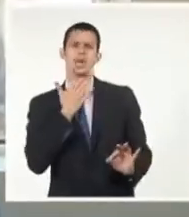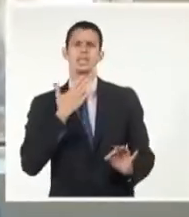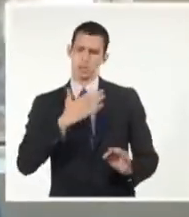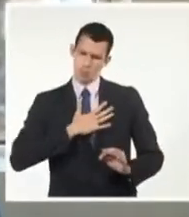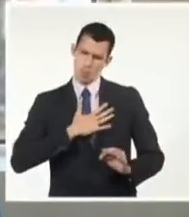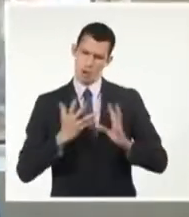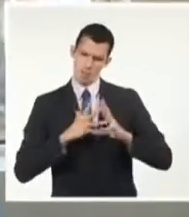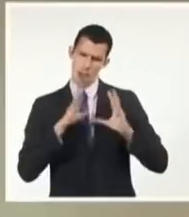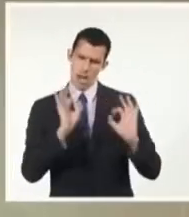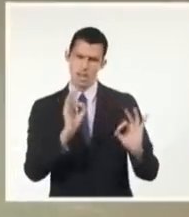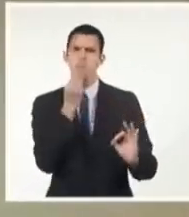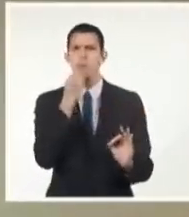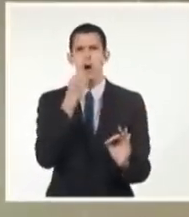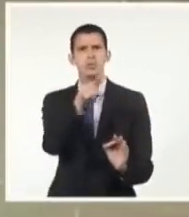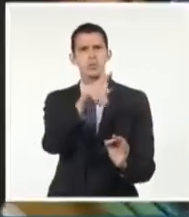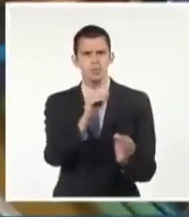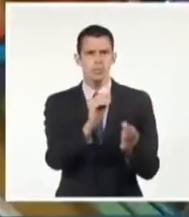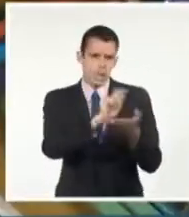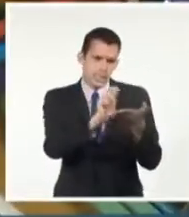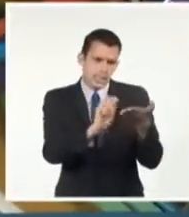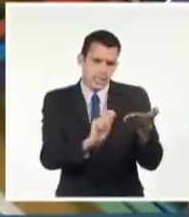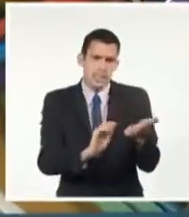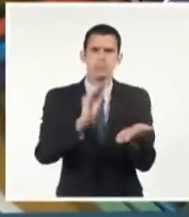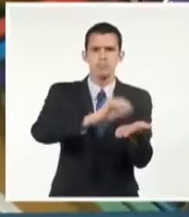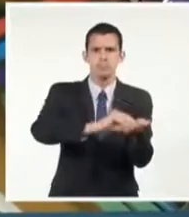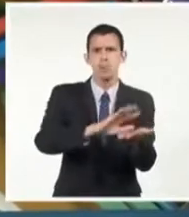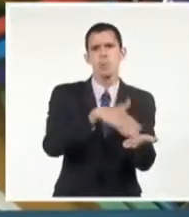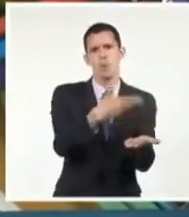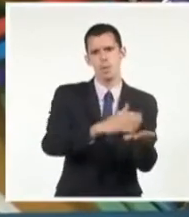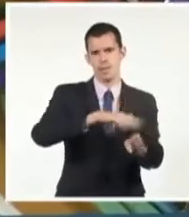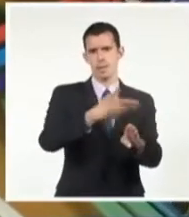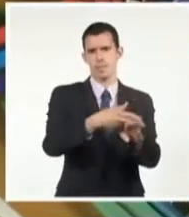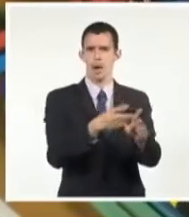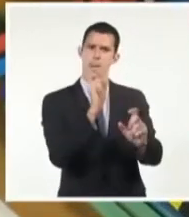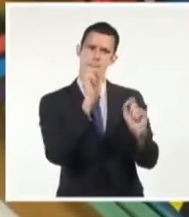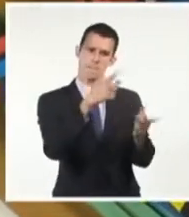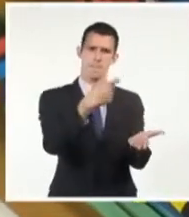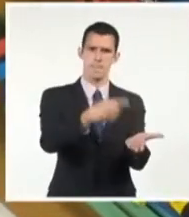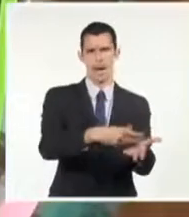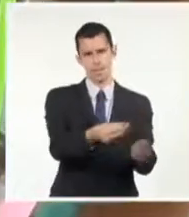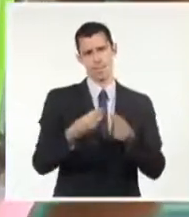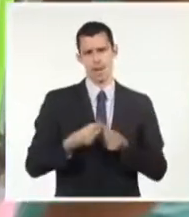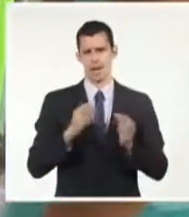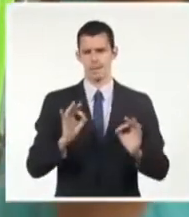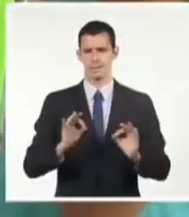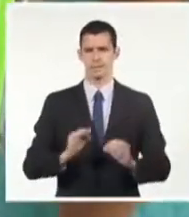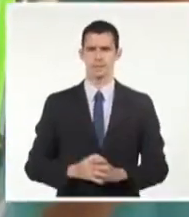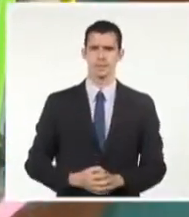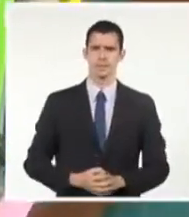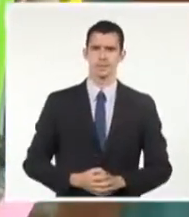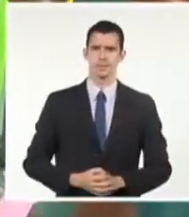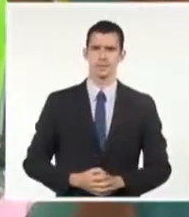lunes a sábados. Desde Villa Clara, Hilda Cárdenas Conlledo, Sistema Informativo de la